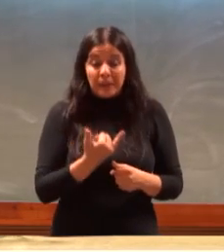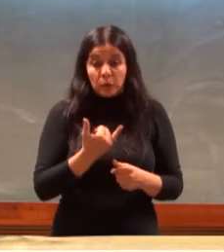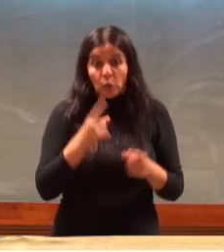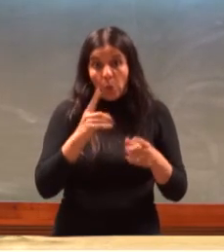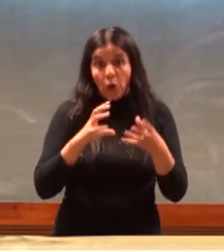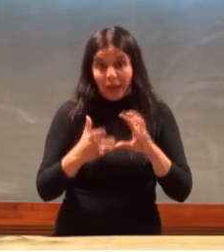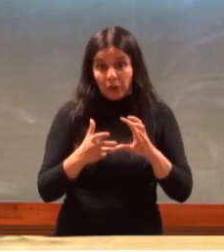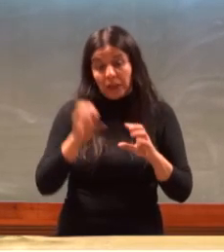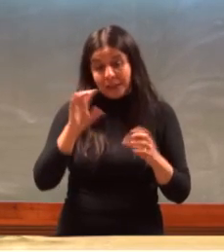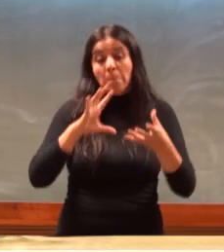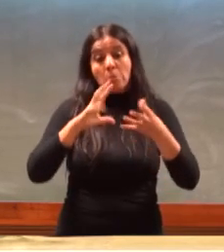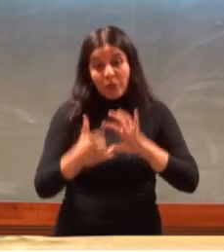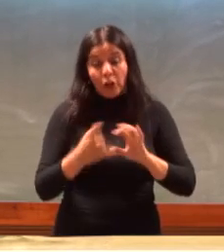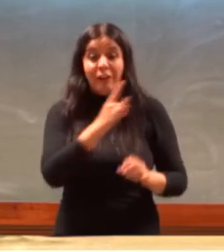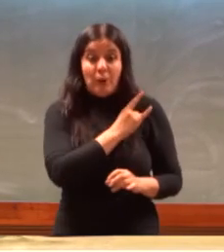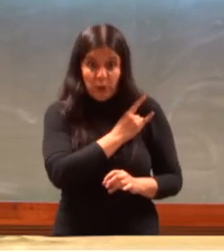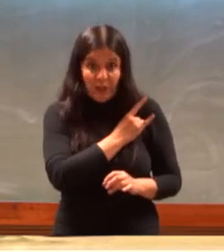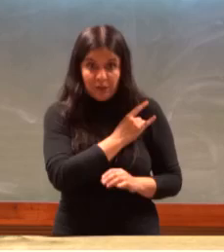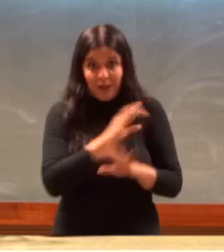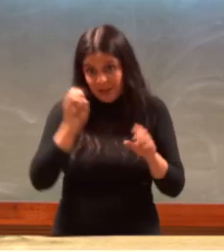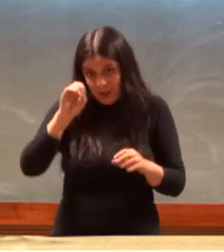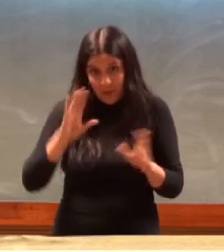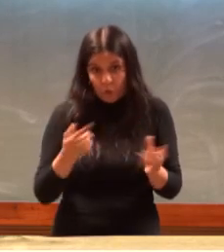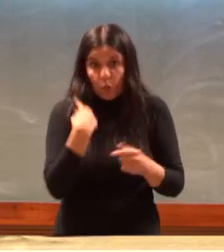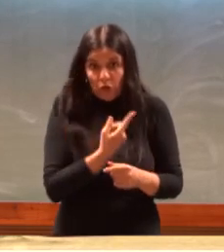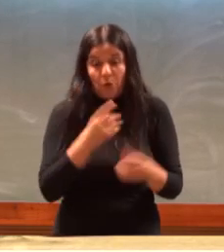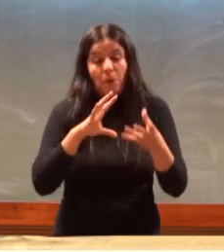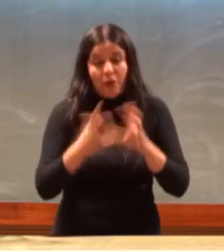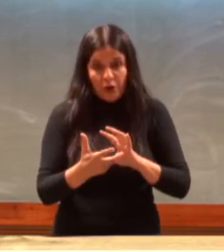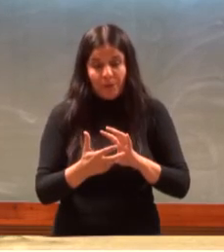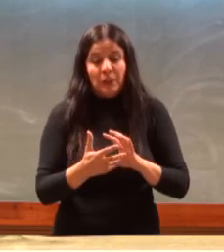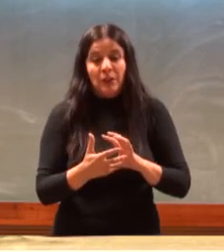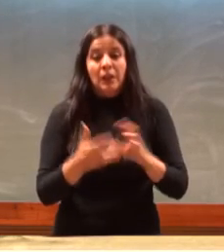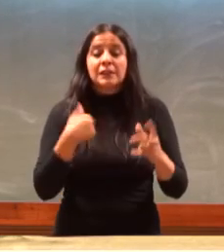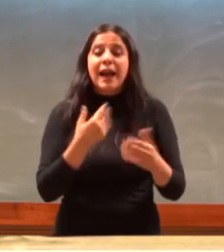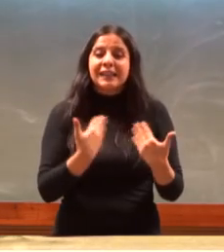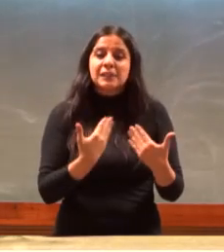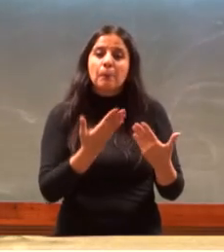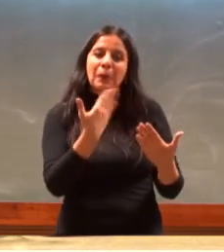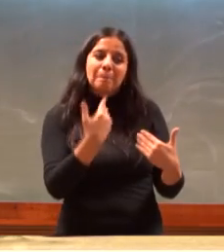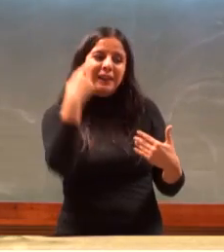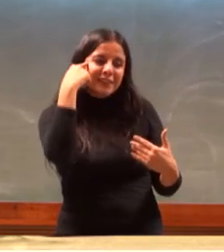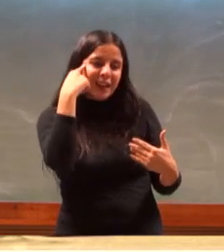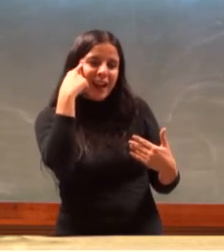fortalecimiento de un objeto específico a partir del cual se puede pensar la interdisciplina y la transdisciplina si